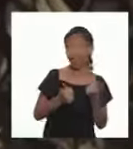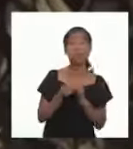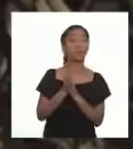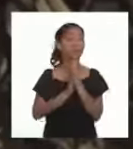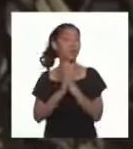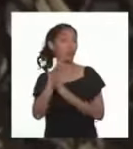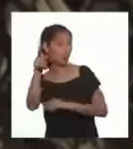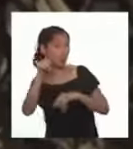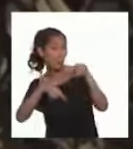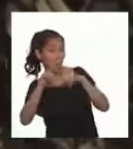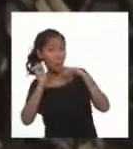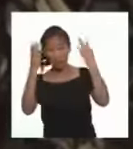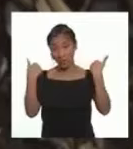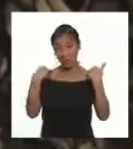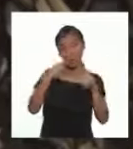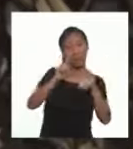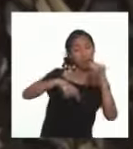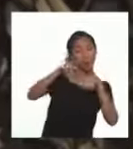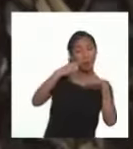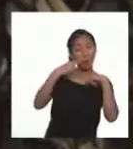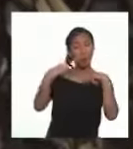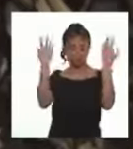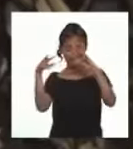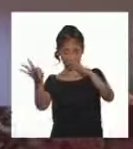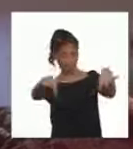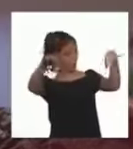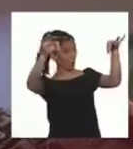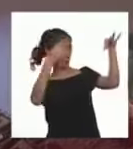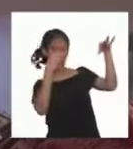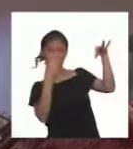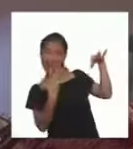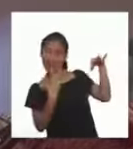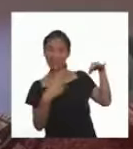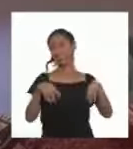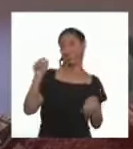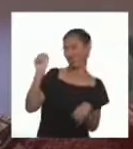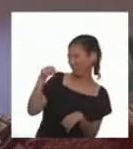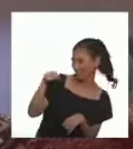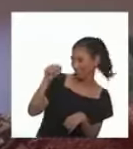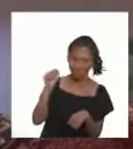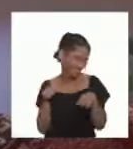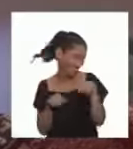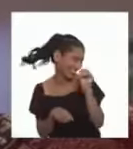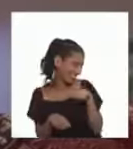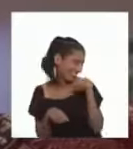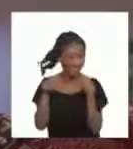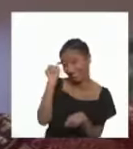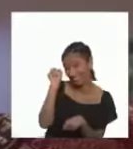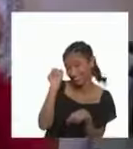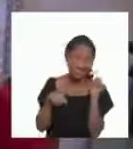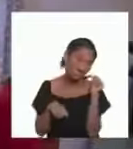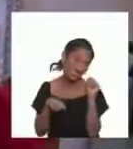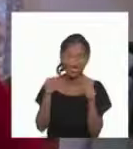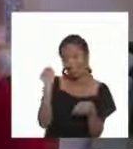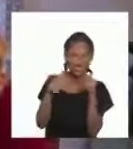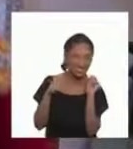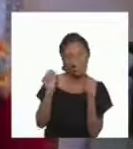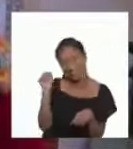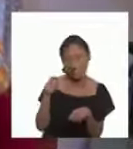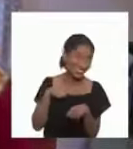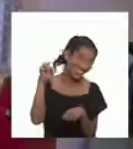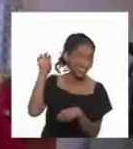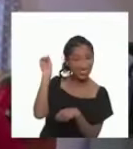Seguro tus primas y primos se van a sorprender. ¡Sí que sí! ¡Sí que sí! ¡Papi, papi, papi!